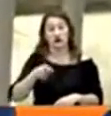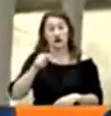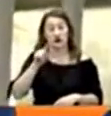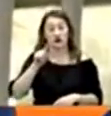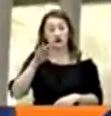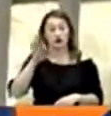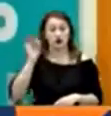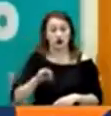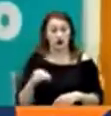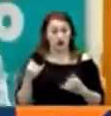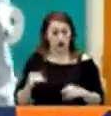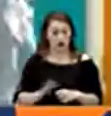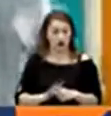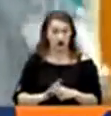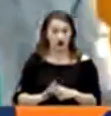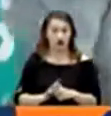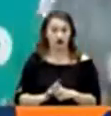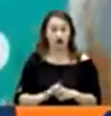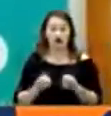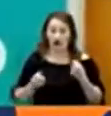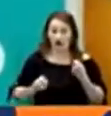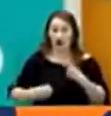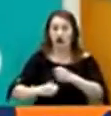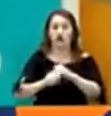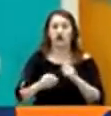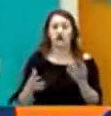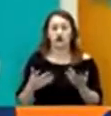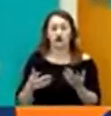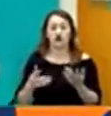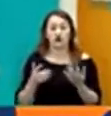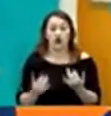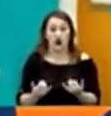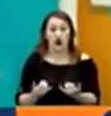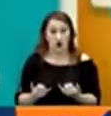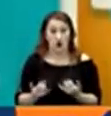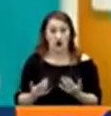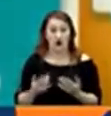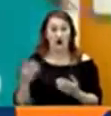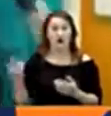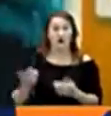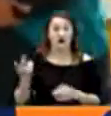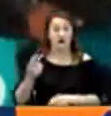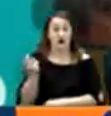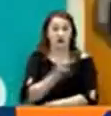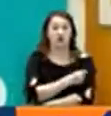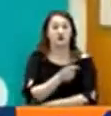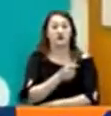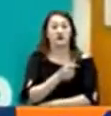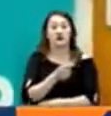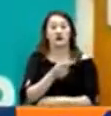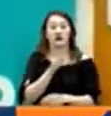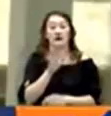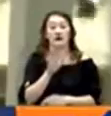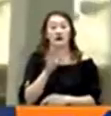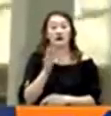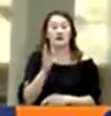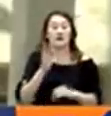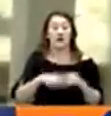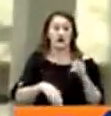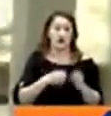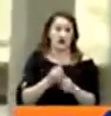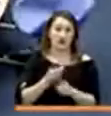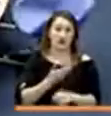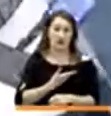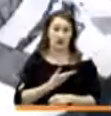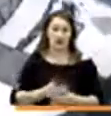95,1% de ejecución. Los esfuerzos serán aplicados por ahora, los refuerzos, a menores de edad y madres gestantes.